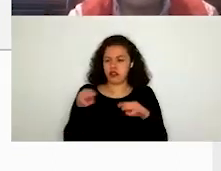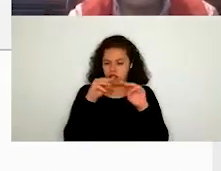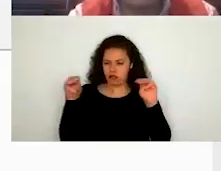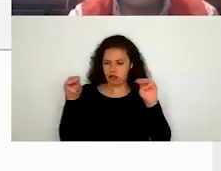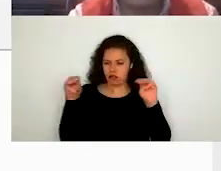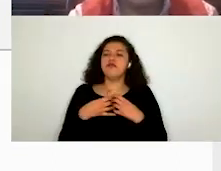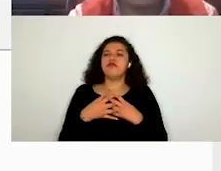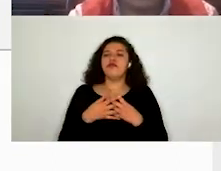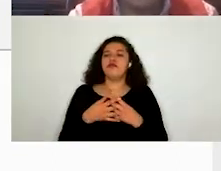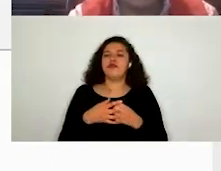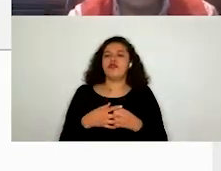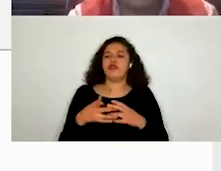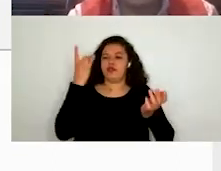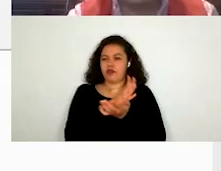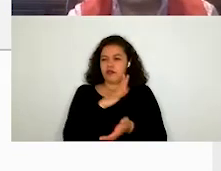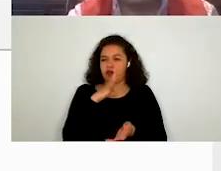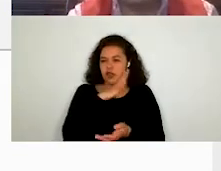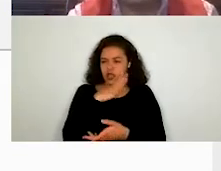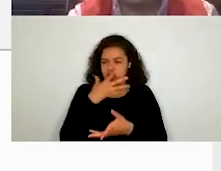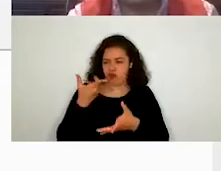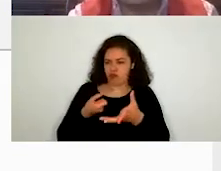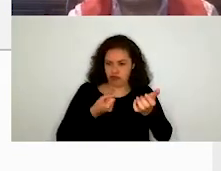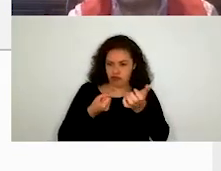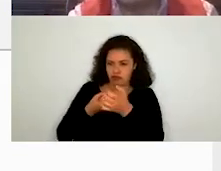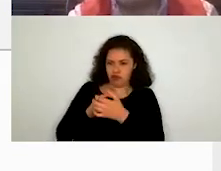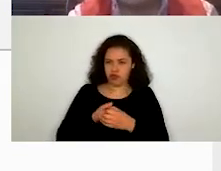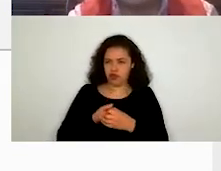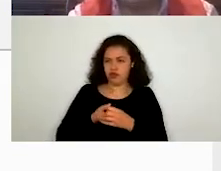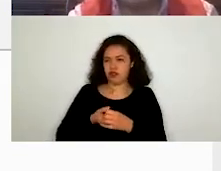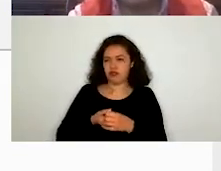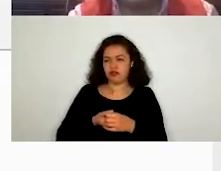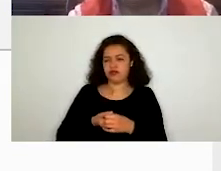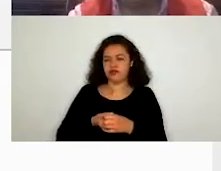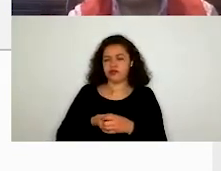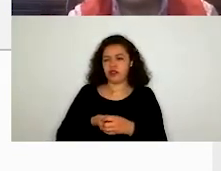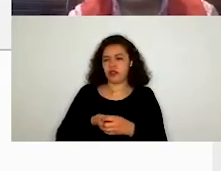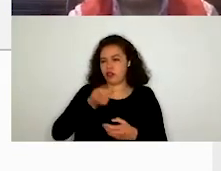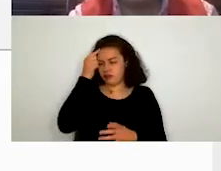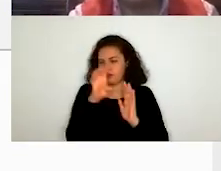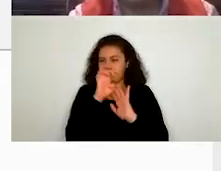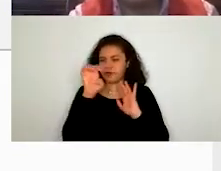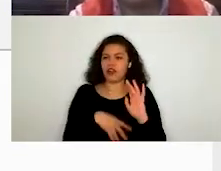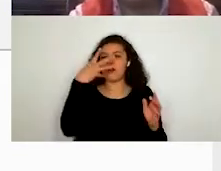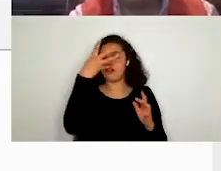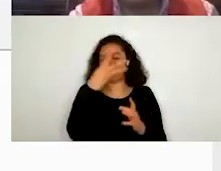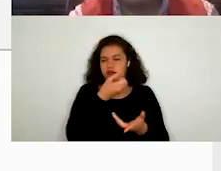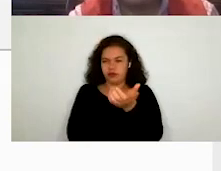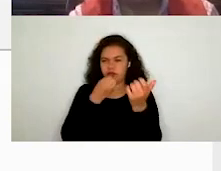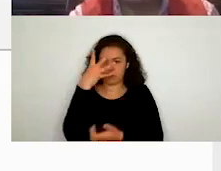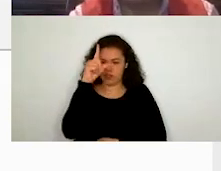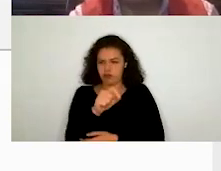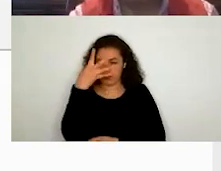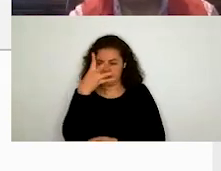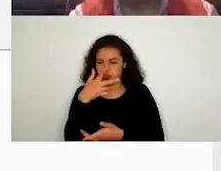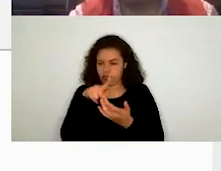únicamente tiene extintores. Aquí para el ejemplo tiene 4 extintores de 4.5 kilogramos y su